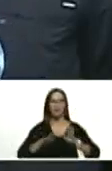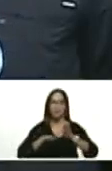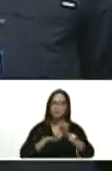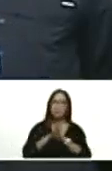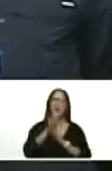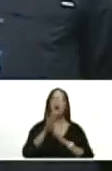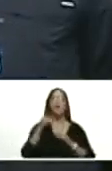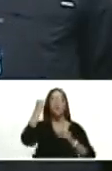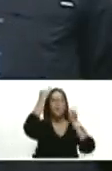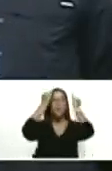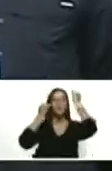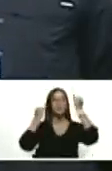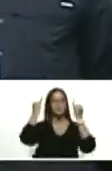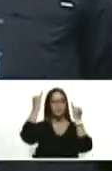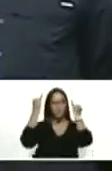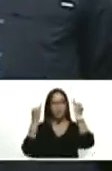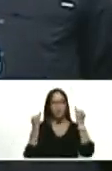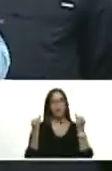una ideología